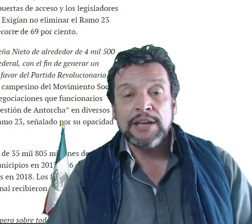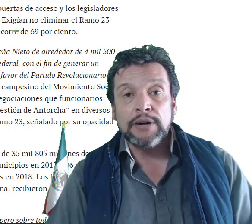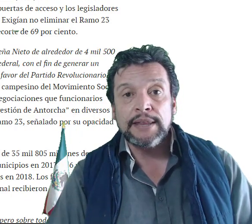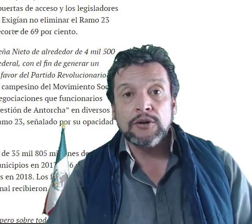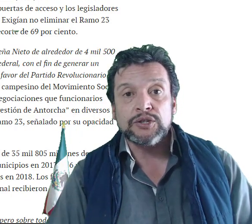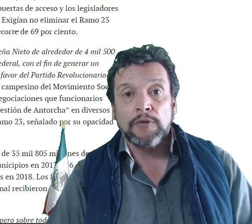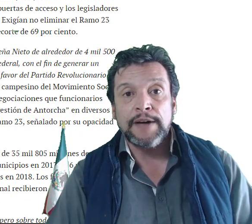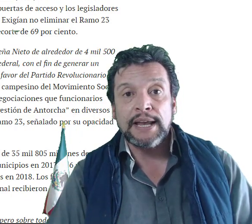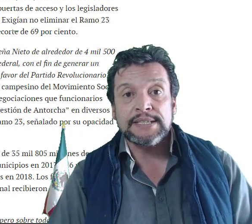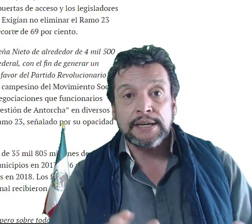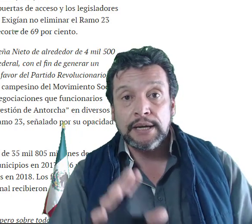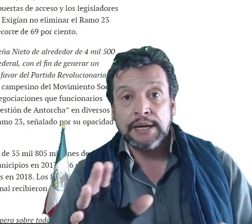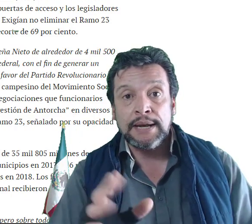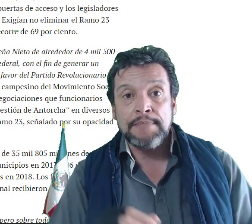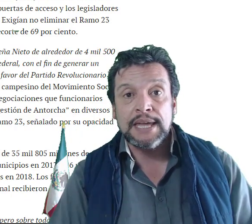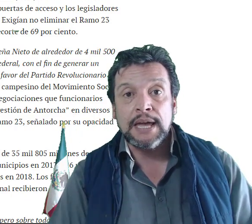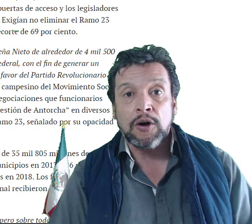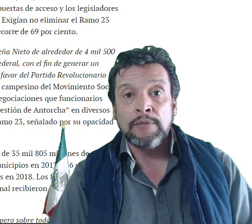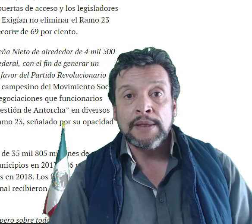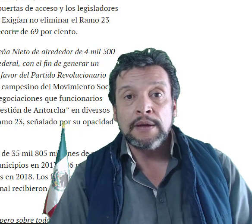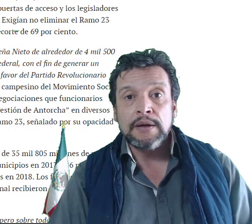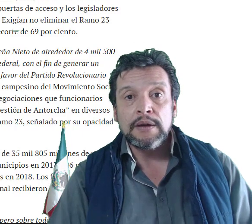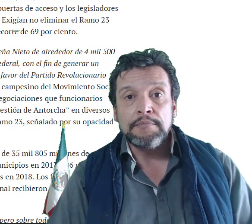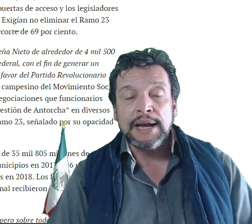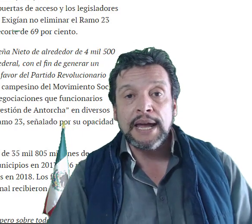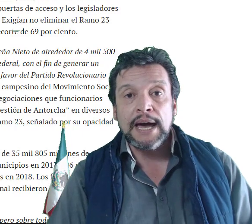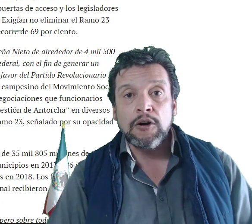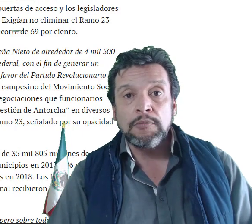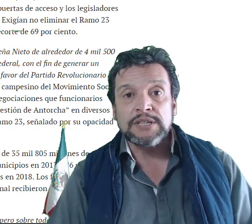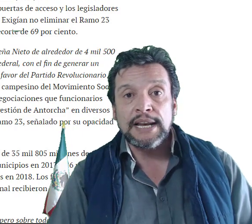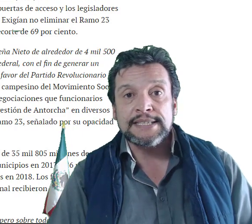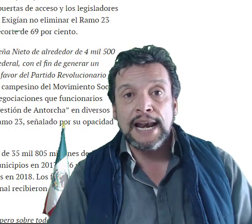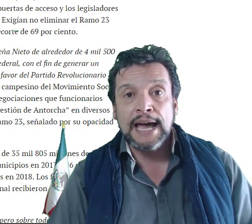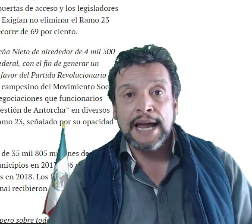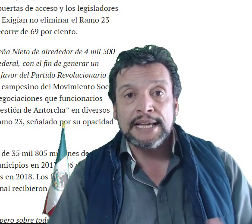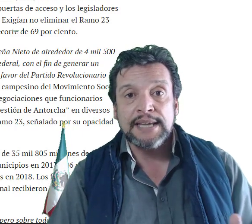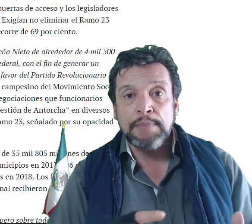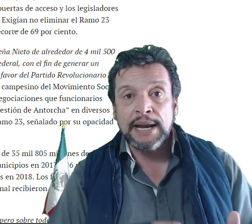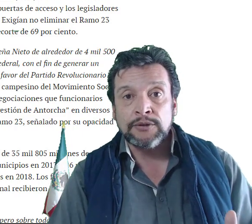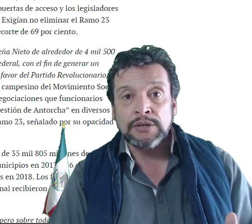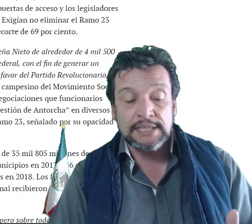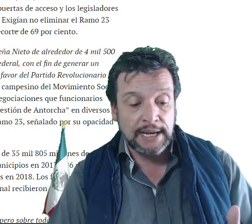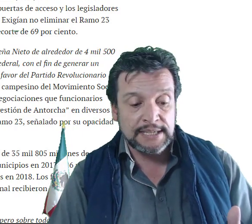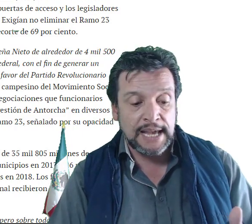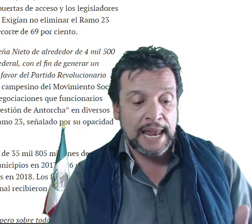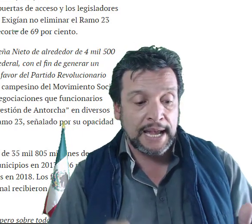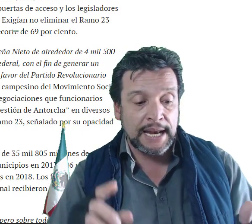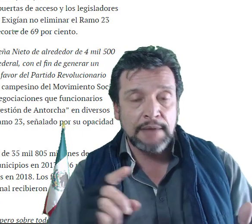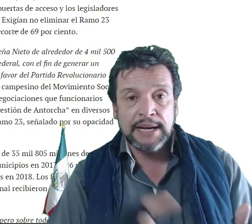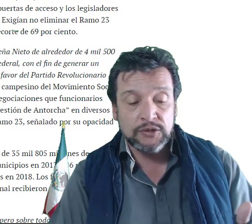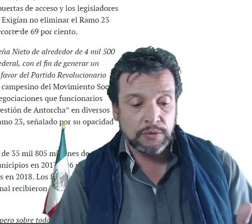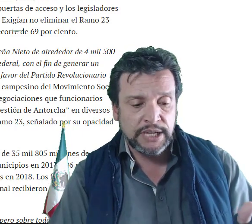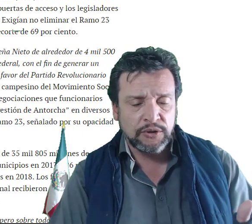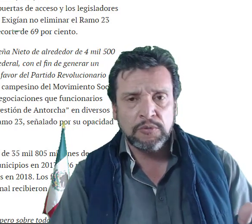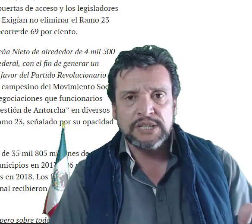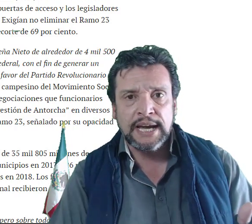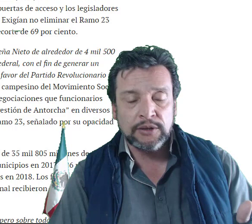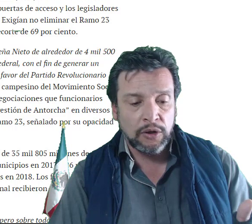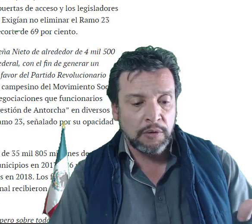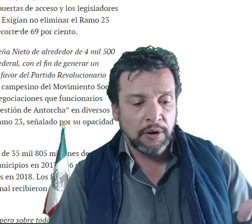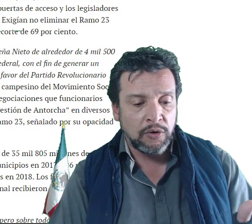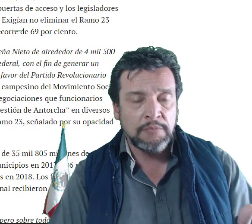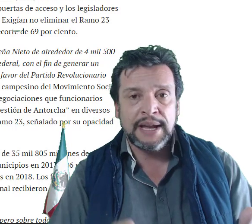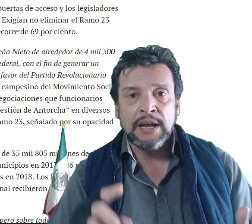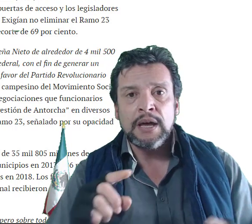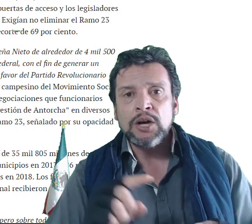uno y la mayoría de los choferes en en mexico manejan como se les da la gana se paran donde se les da la gana van escuchando música